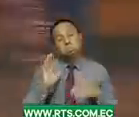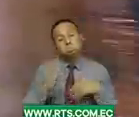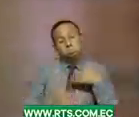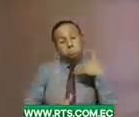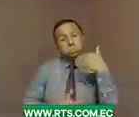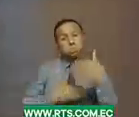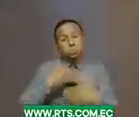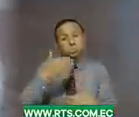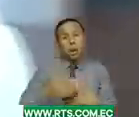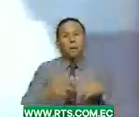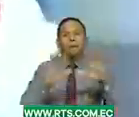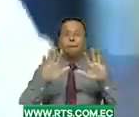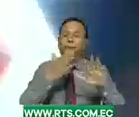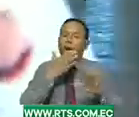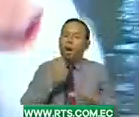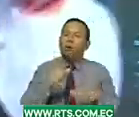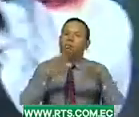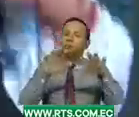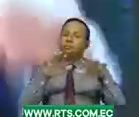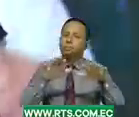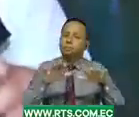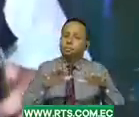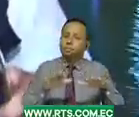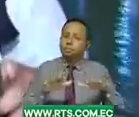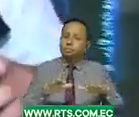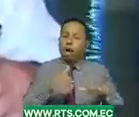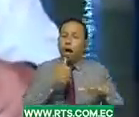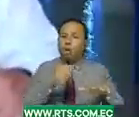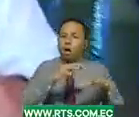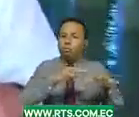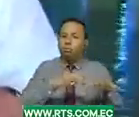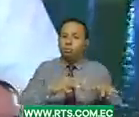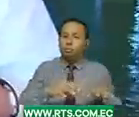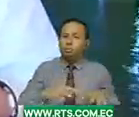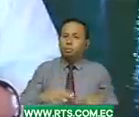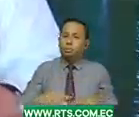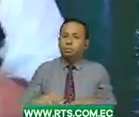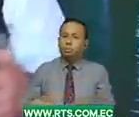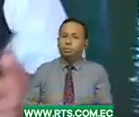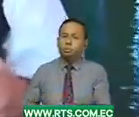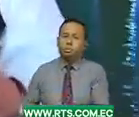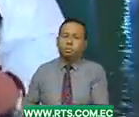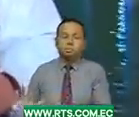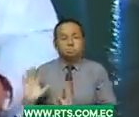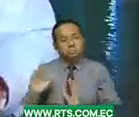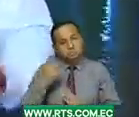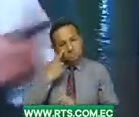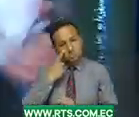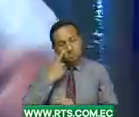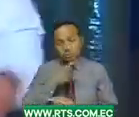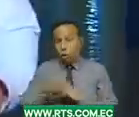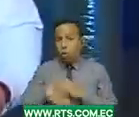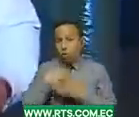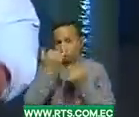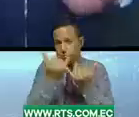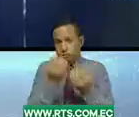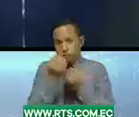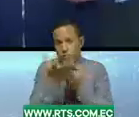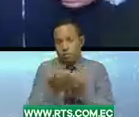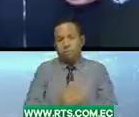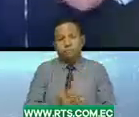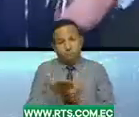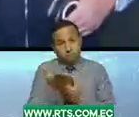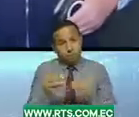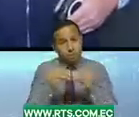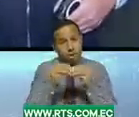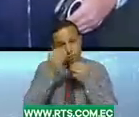empecemos a ver un poco de mejoría, es decir, que ya desciende el agua por este sector de la ciudad. Bien, ese es el informe que tenemos. Annalie, tú tienes más